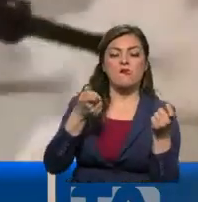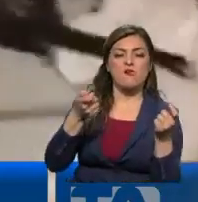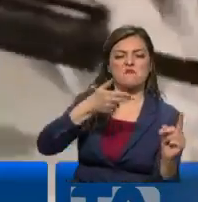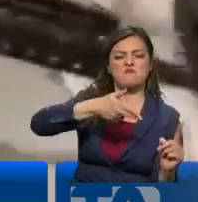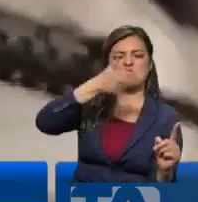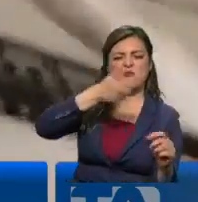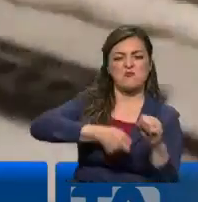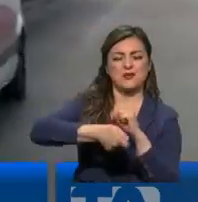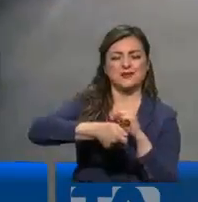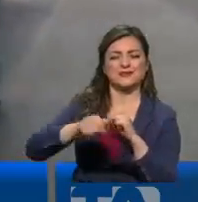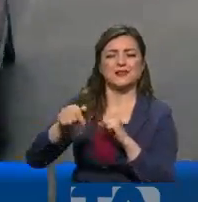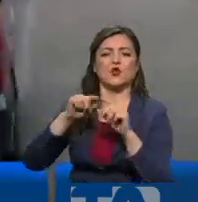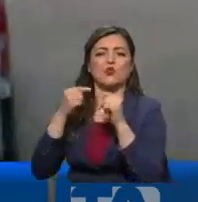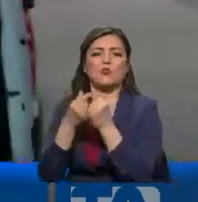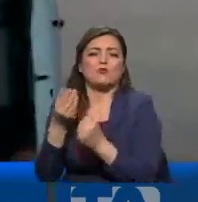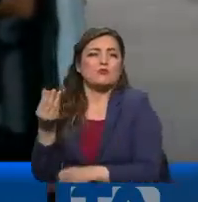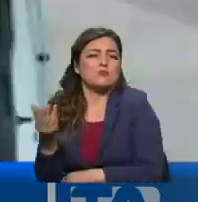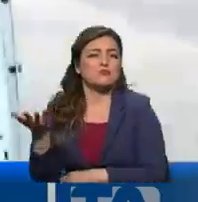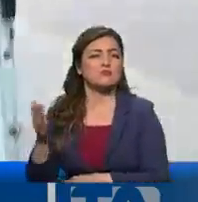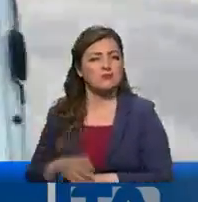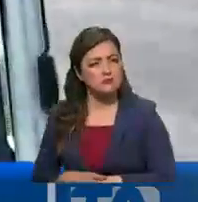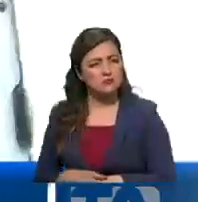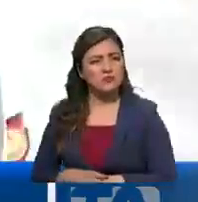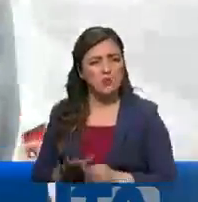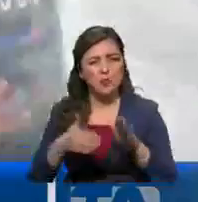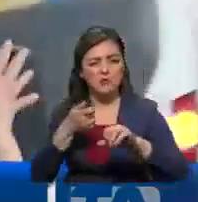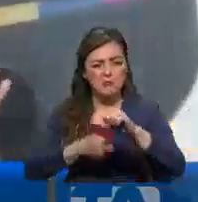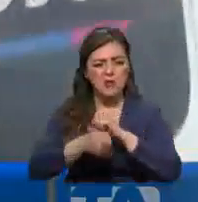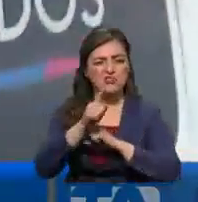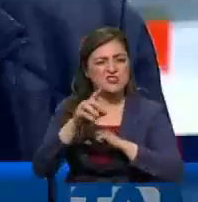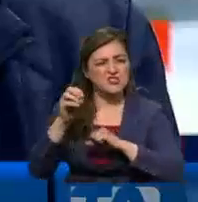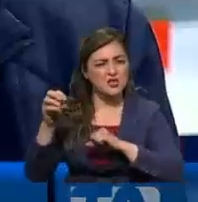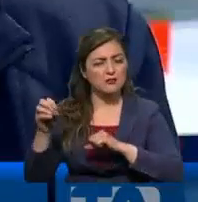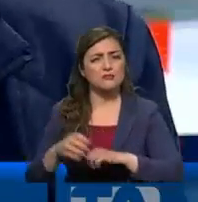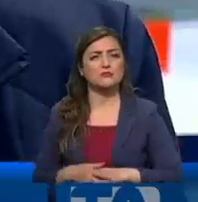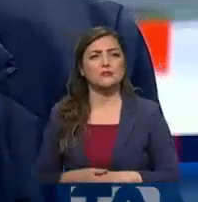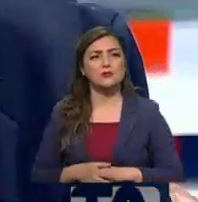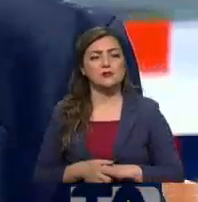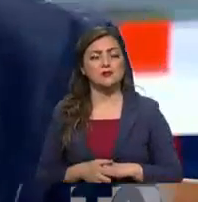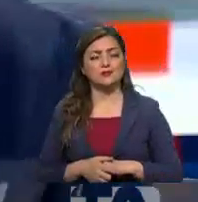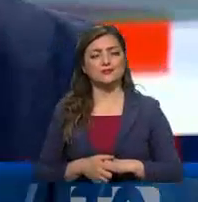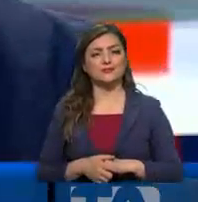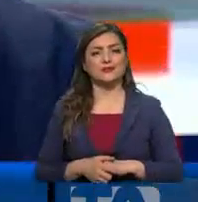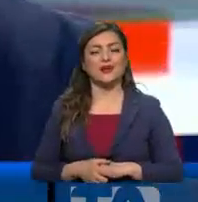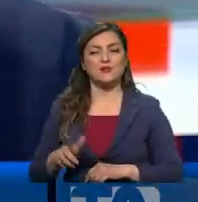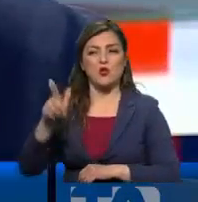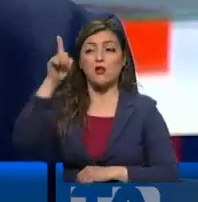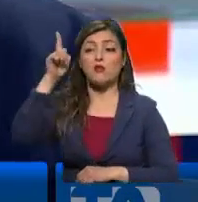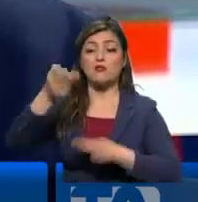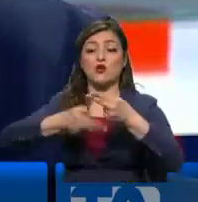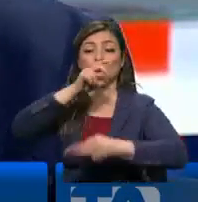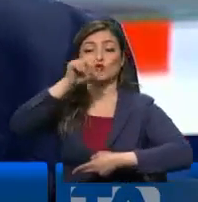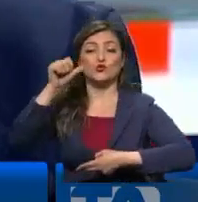de las sangrientas revueltas, que hasta la fecha dejan un centenar de asesinatos tras las rejas. Apenas el 7%,